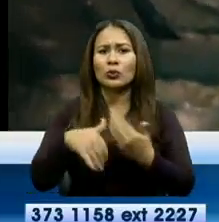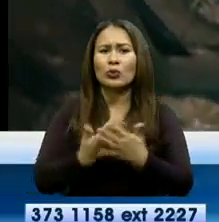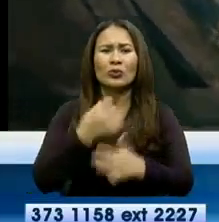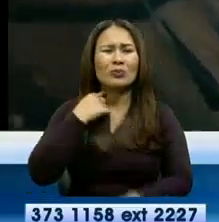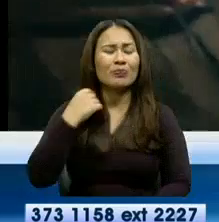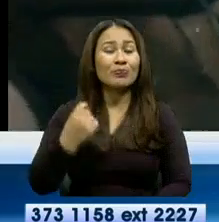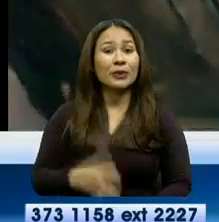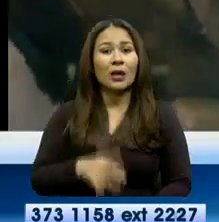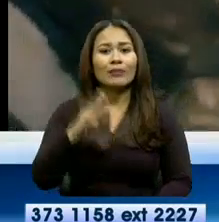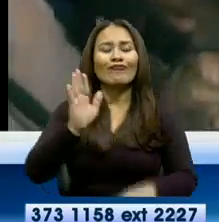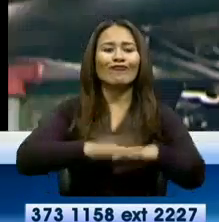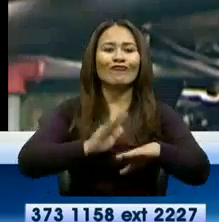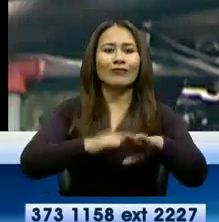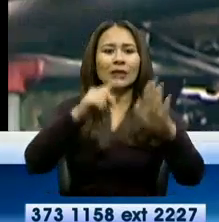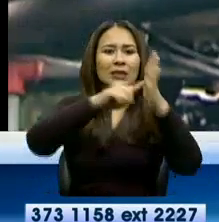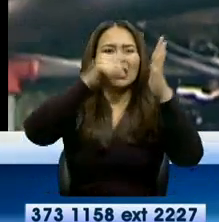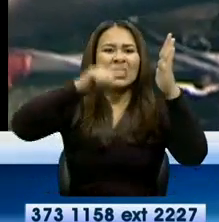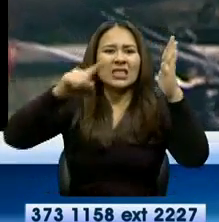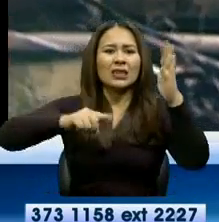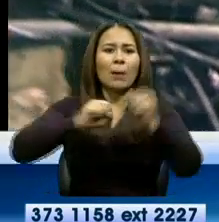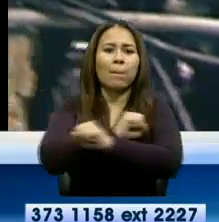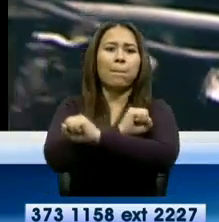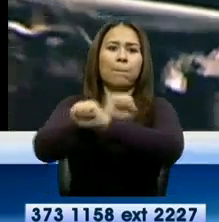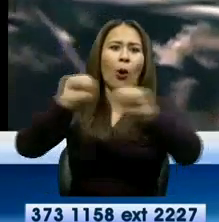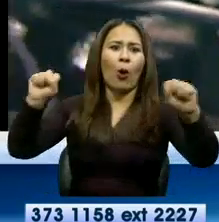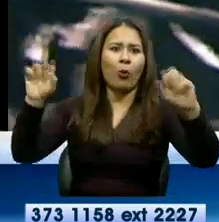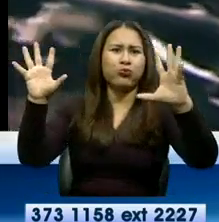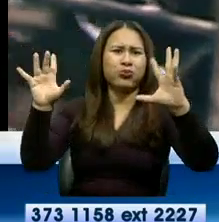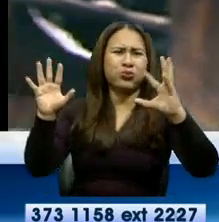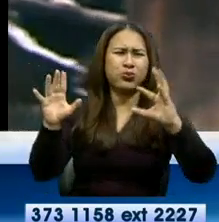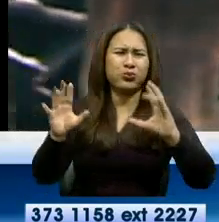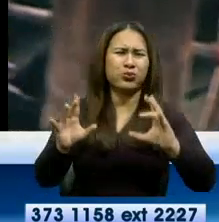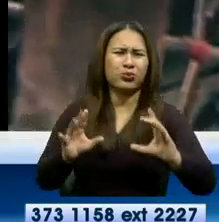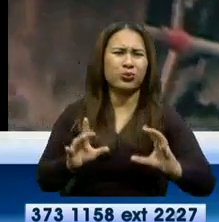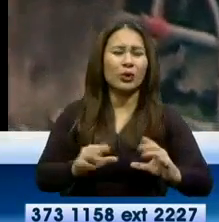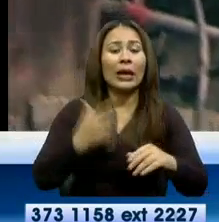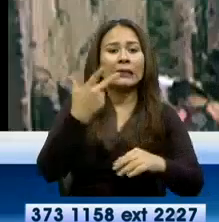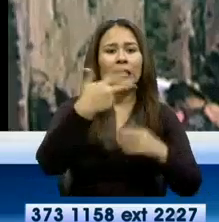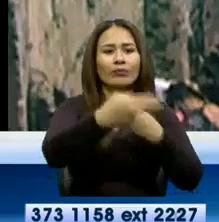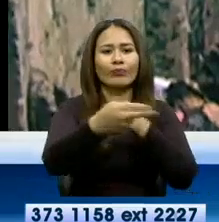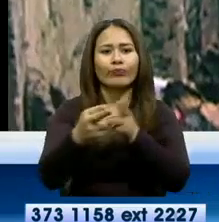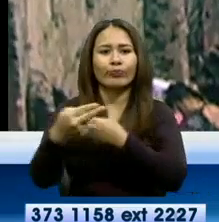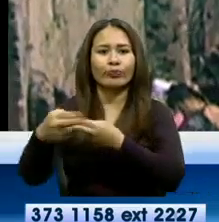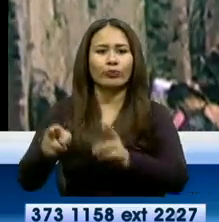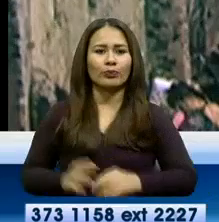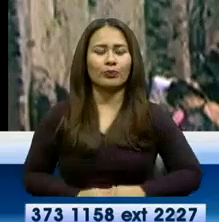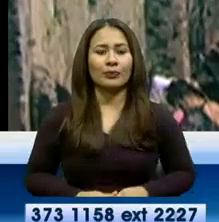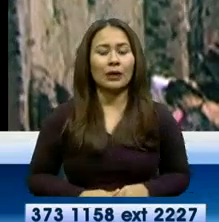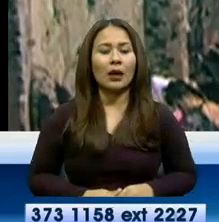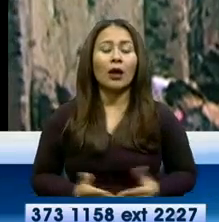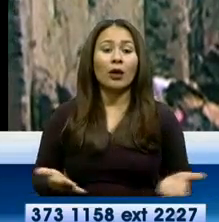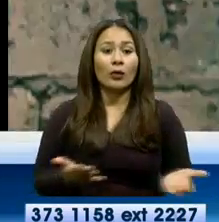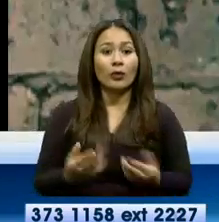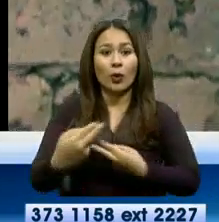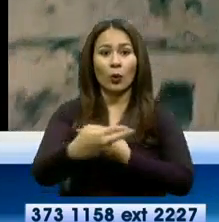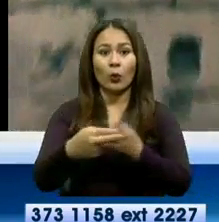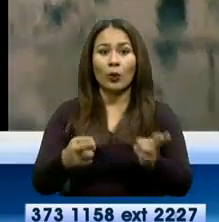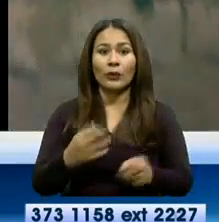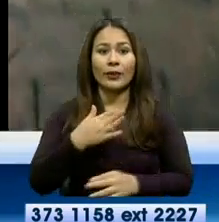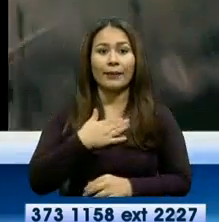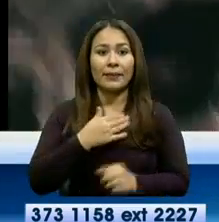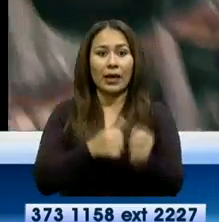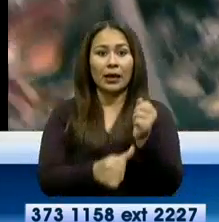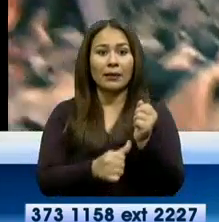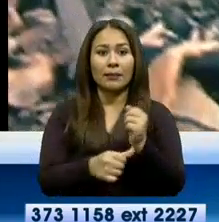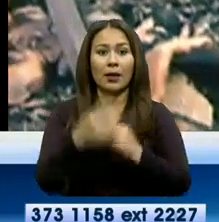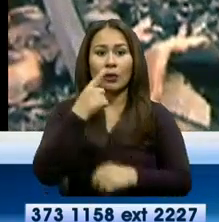habría sido la causa del flagelo que destruyó en su totalidad tres habitaciones del inmueble el incendio al principio del cuerpo de mi niño que dice quemó mi